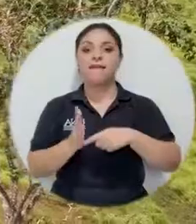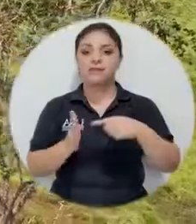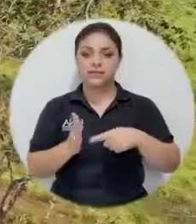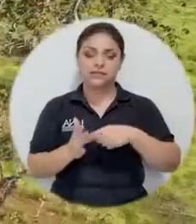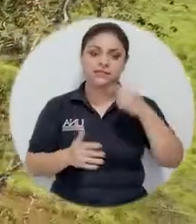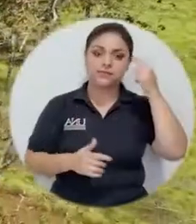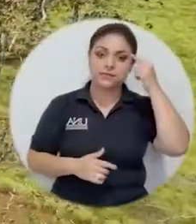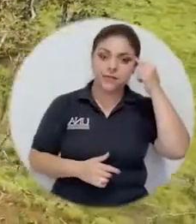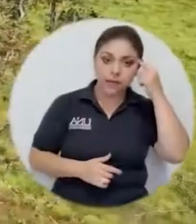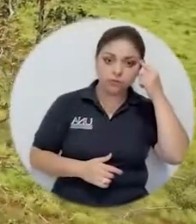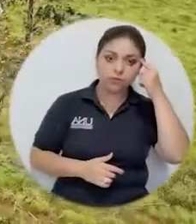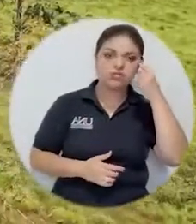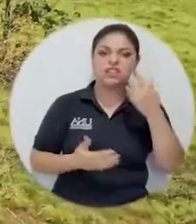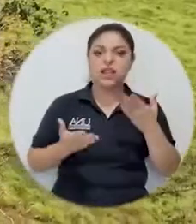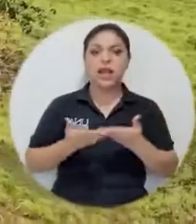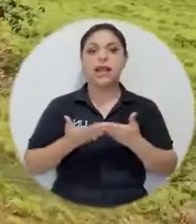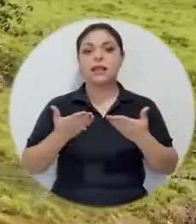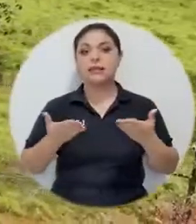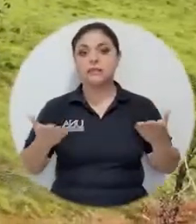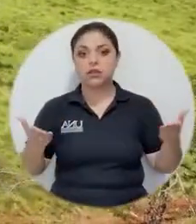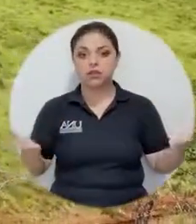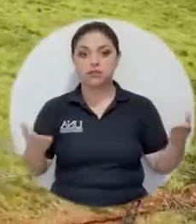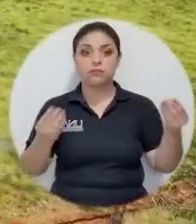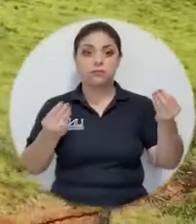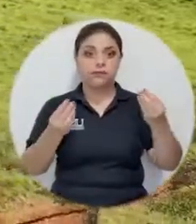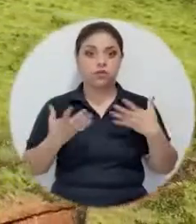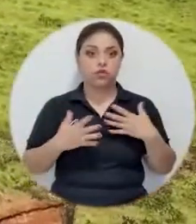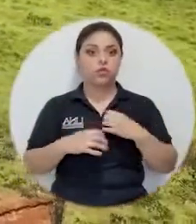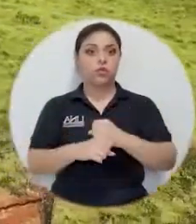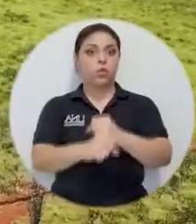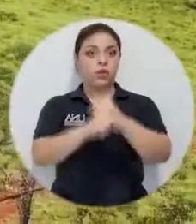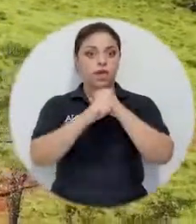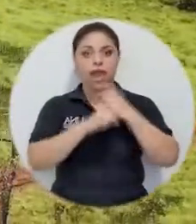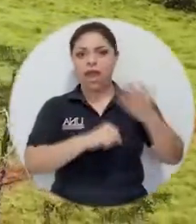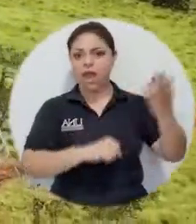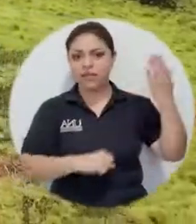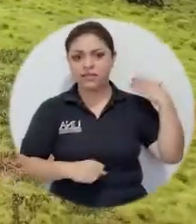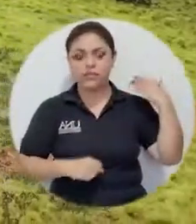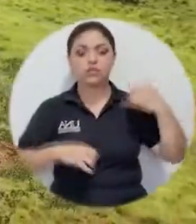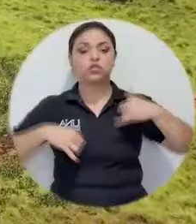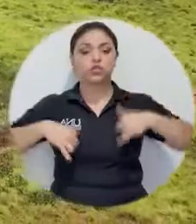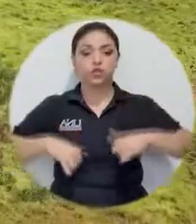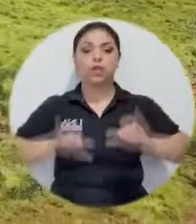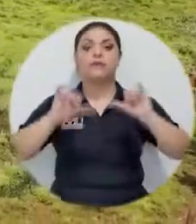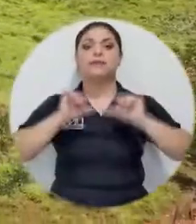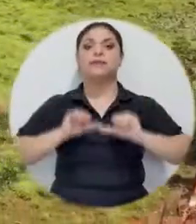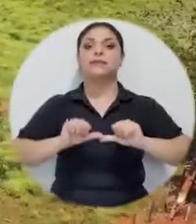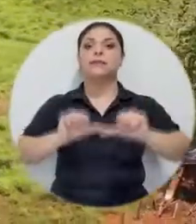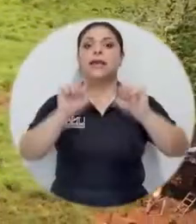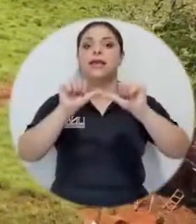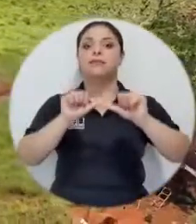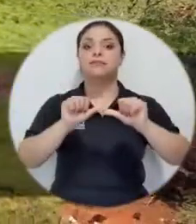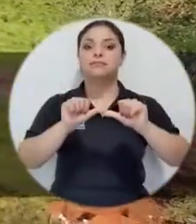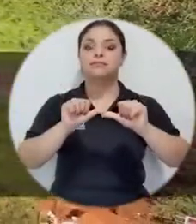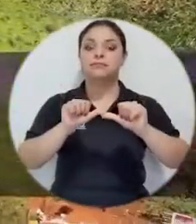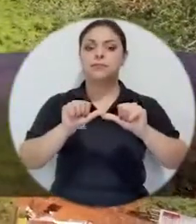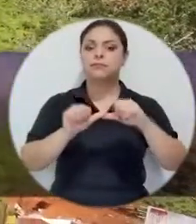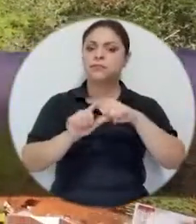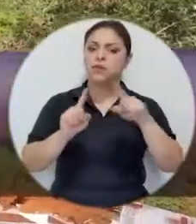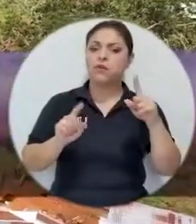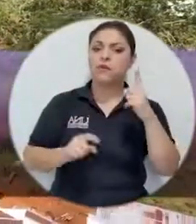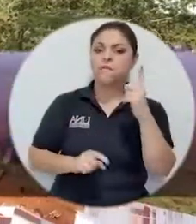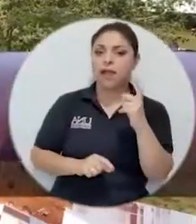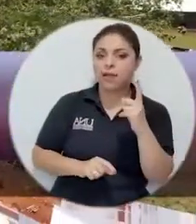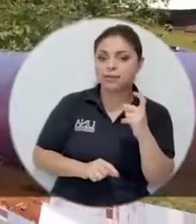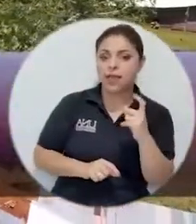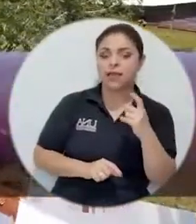nosotros a veces pensamos que los elementos que nos dieron seguridad en el pasado siguen vigentes. Y yo creo que ahí